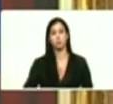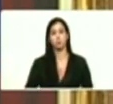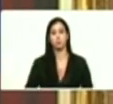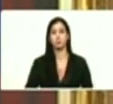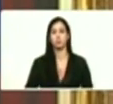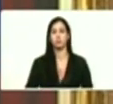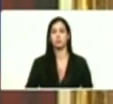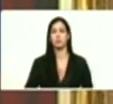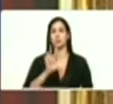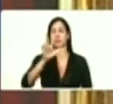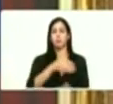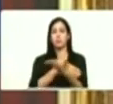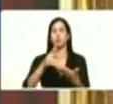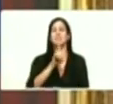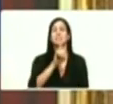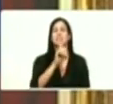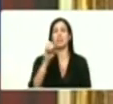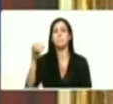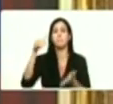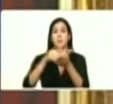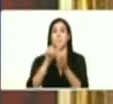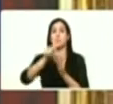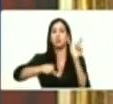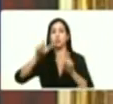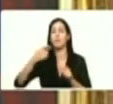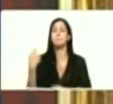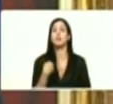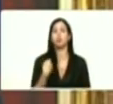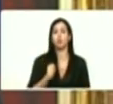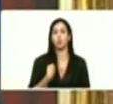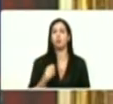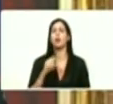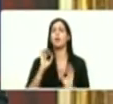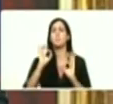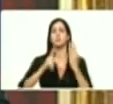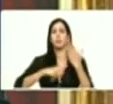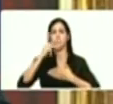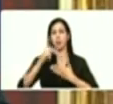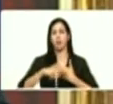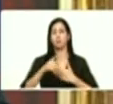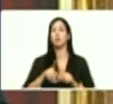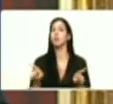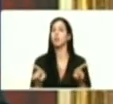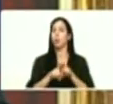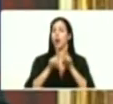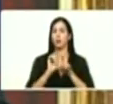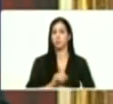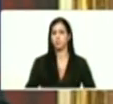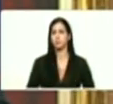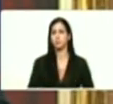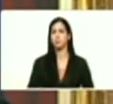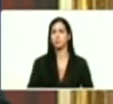a los 3.100.000 pensionados un plan especial allí igualmente